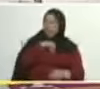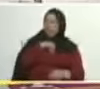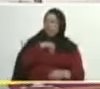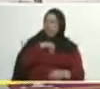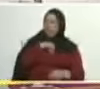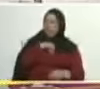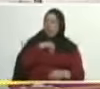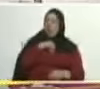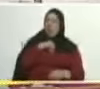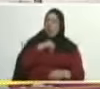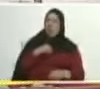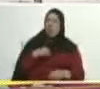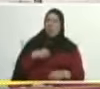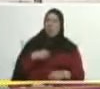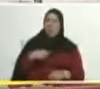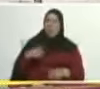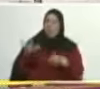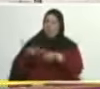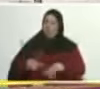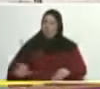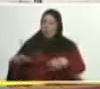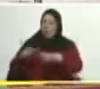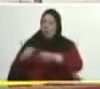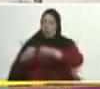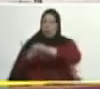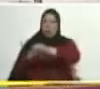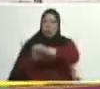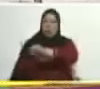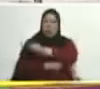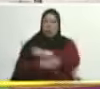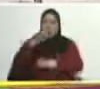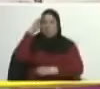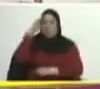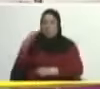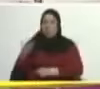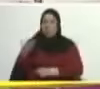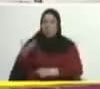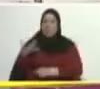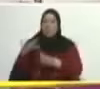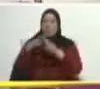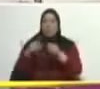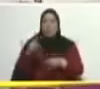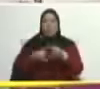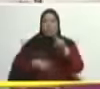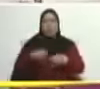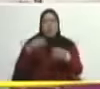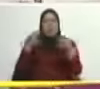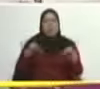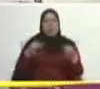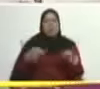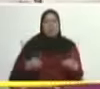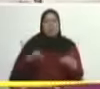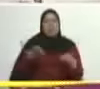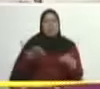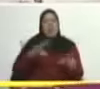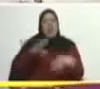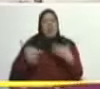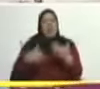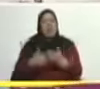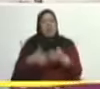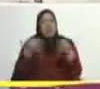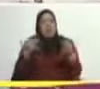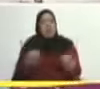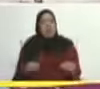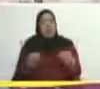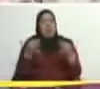está entregando una base militar a cambio de nada, nos está entregando todos los recursos naturales a cambio de nada,